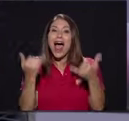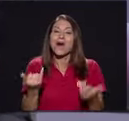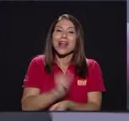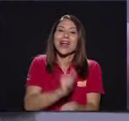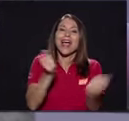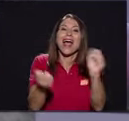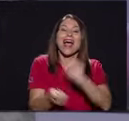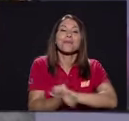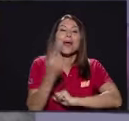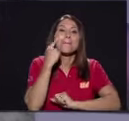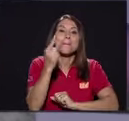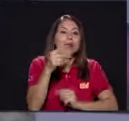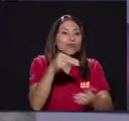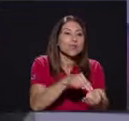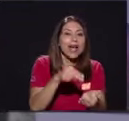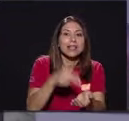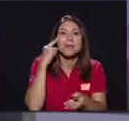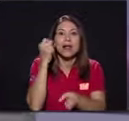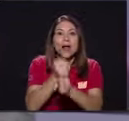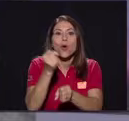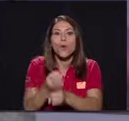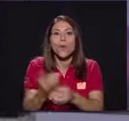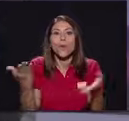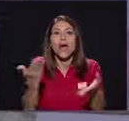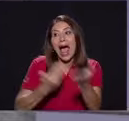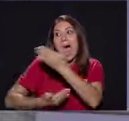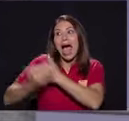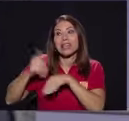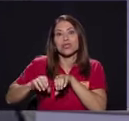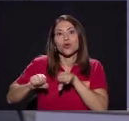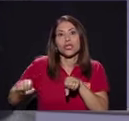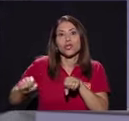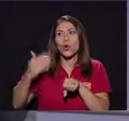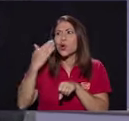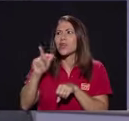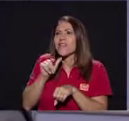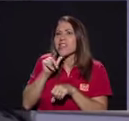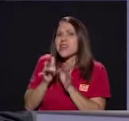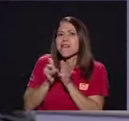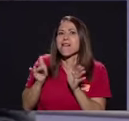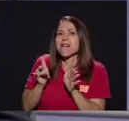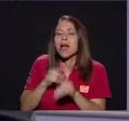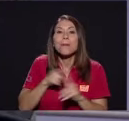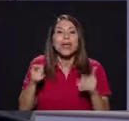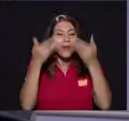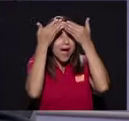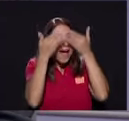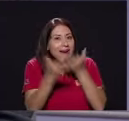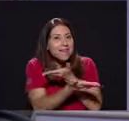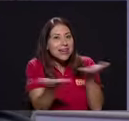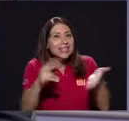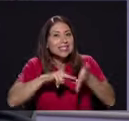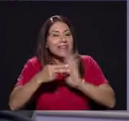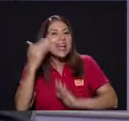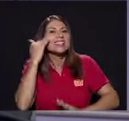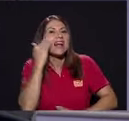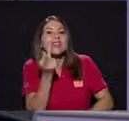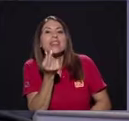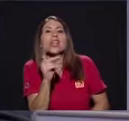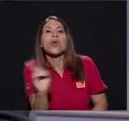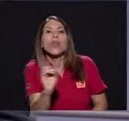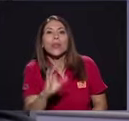hospitales, a los colegios. Antes se pierde en el bolsillo de alguien que no saben quién es. Pero abrir el gobierno es saber dónde van los recursos. Y eso va a significar